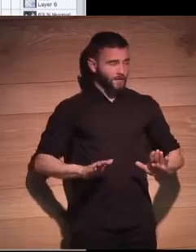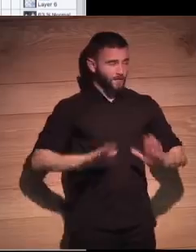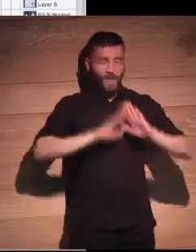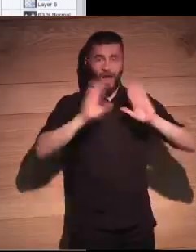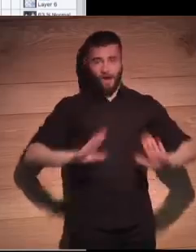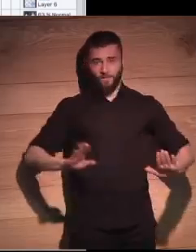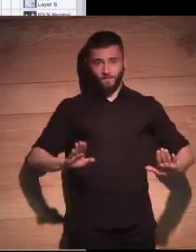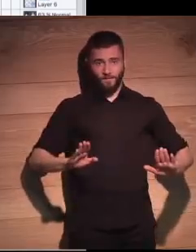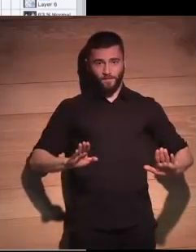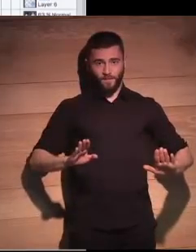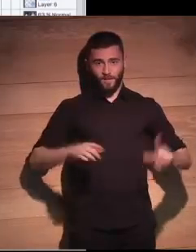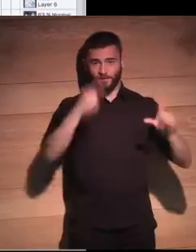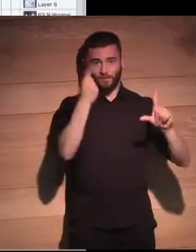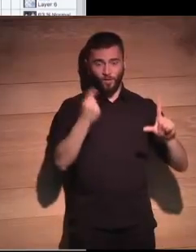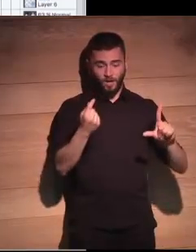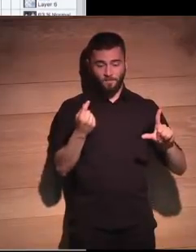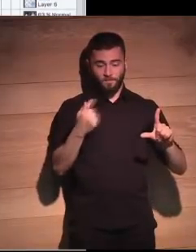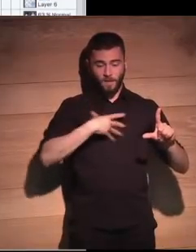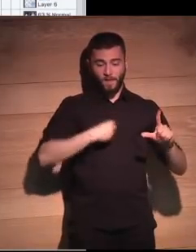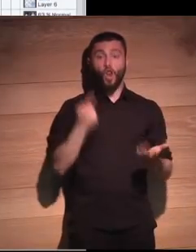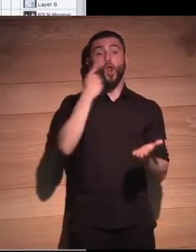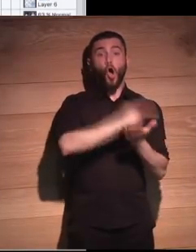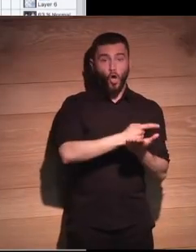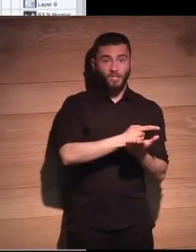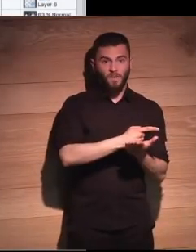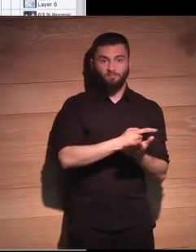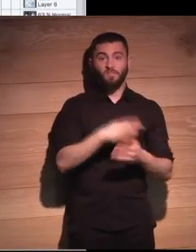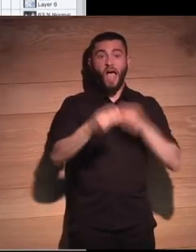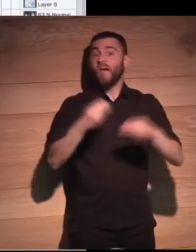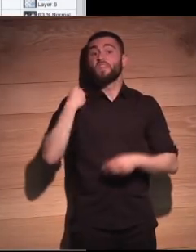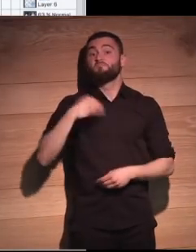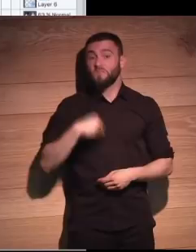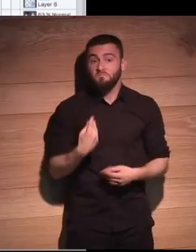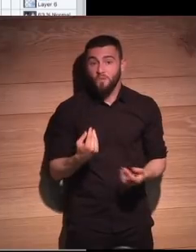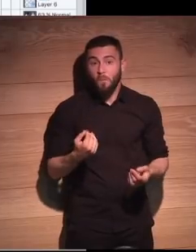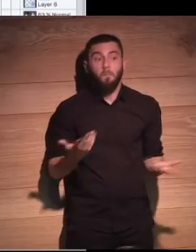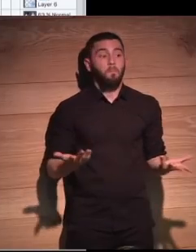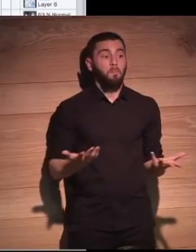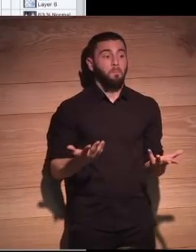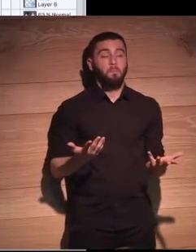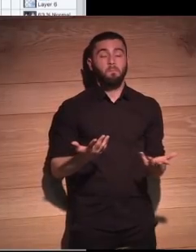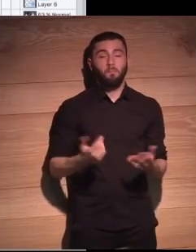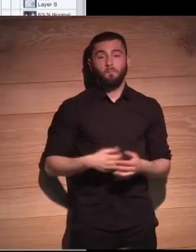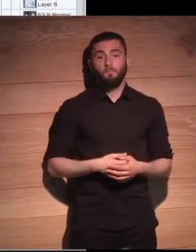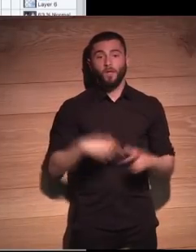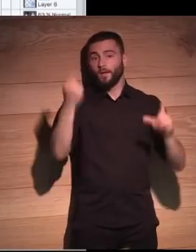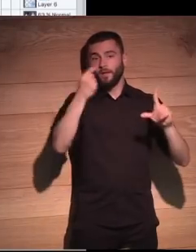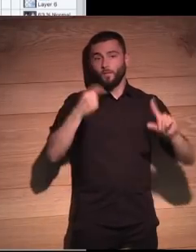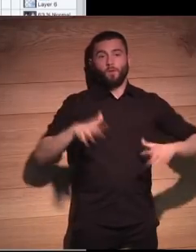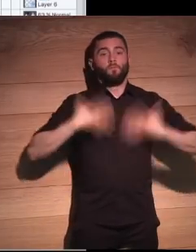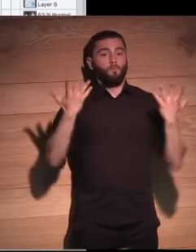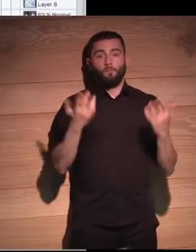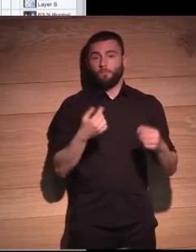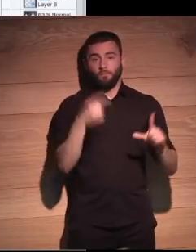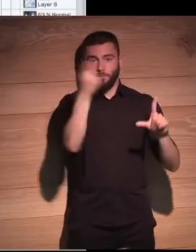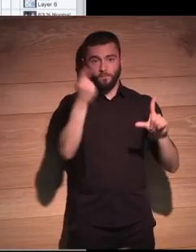luego vuelves de nuevo a dibujar en papel y te das cuenta que haces lo mismo. Realmente dibujas como te sale y luego al final lo que